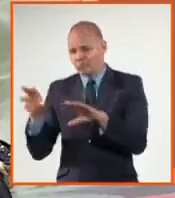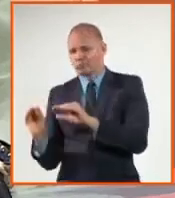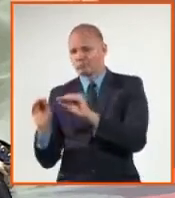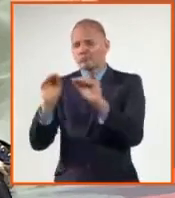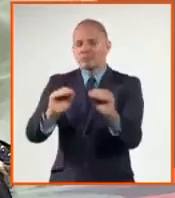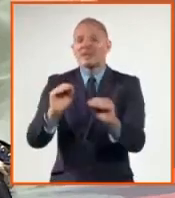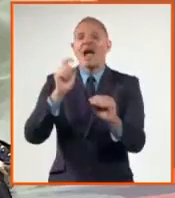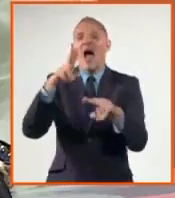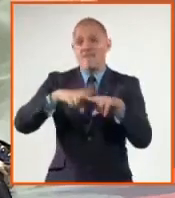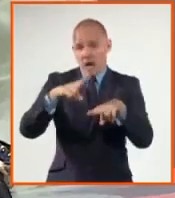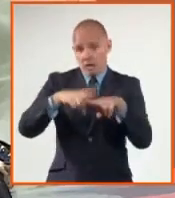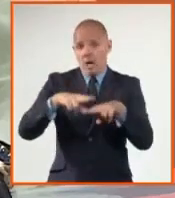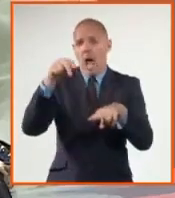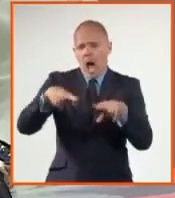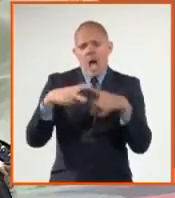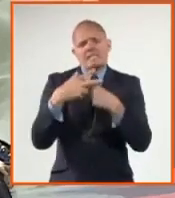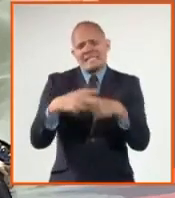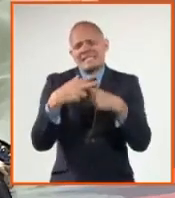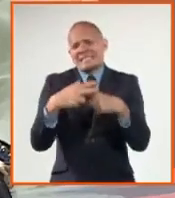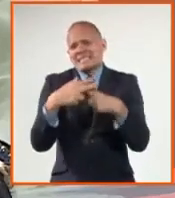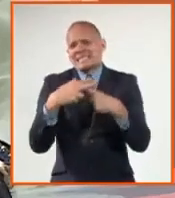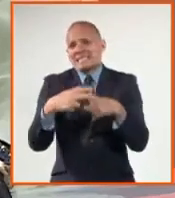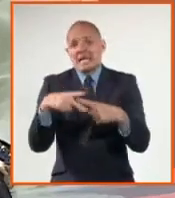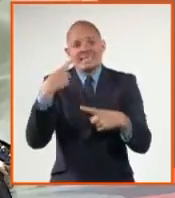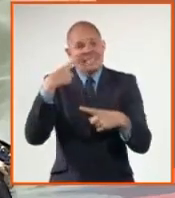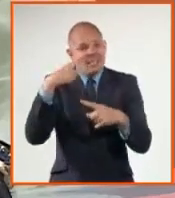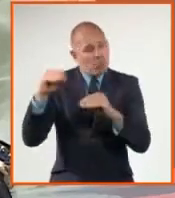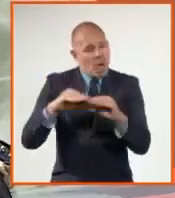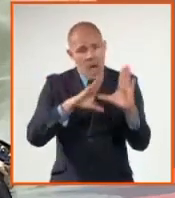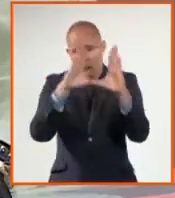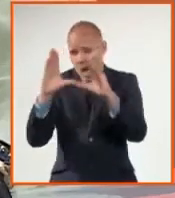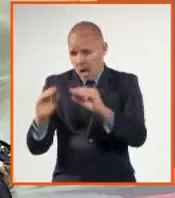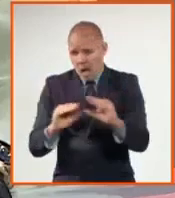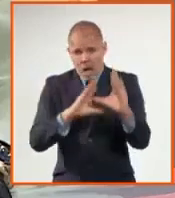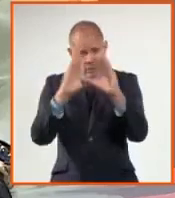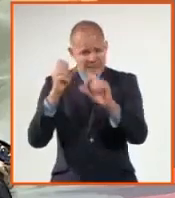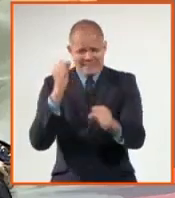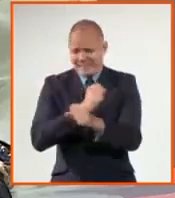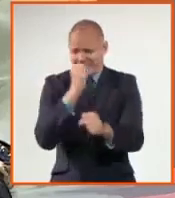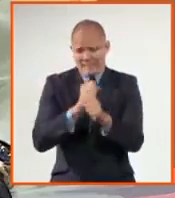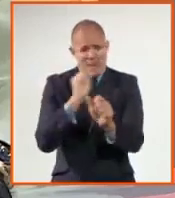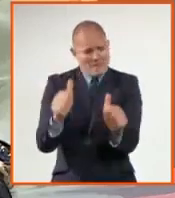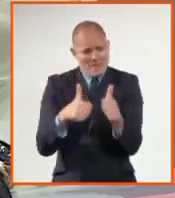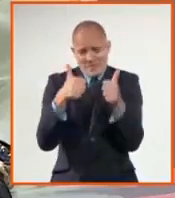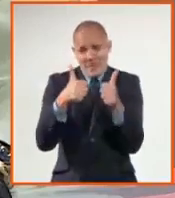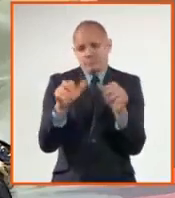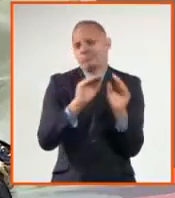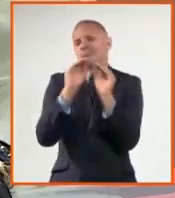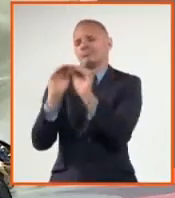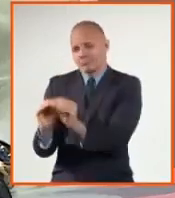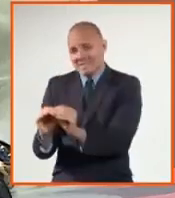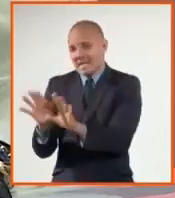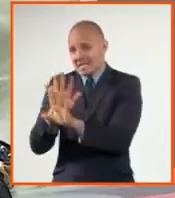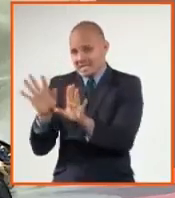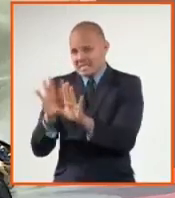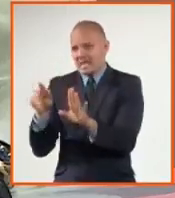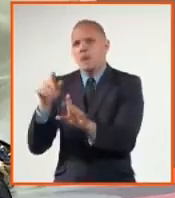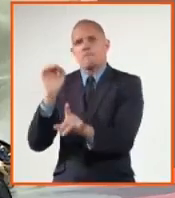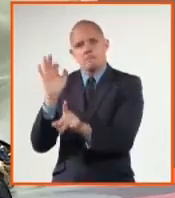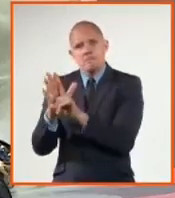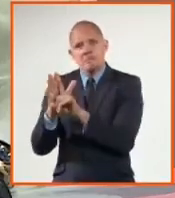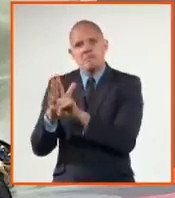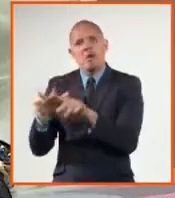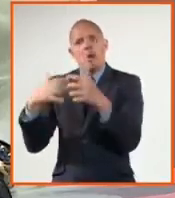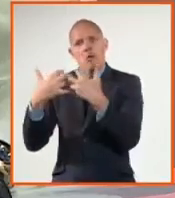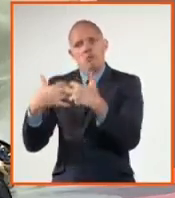prácticamente esos 120 días y bueno este incendio que se produjo que el incendio no fue de gran magnitud